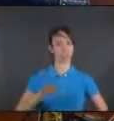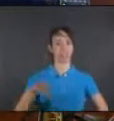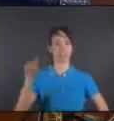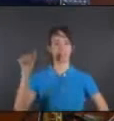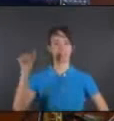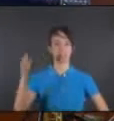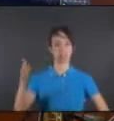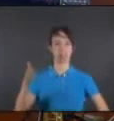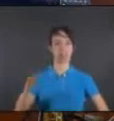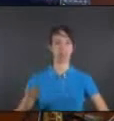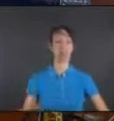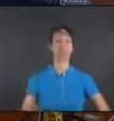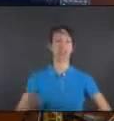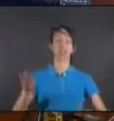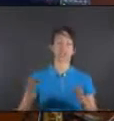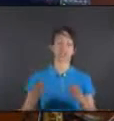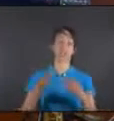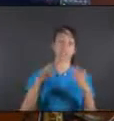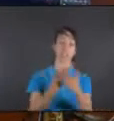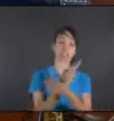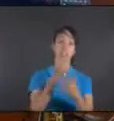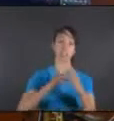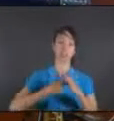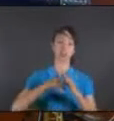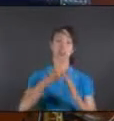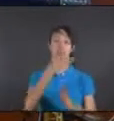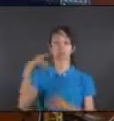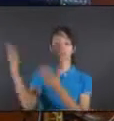Y que el trabajador sea explotado.